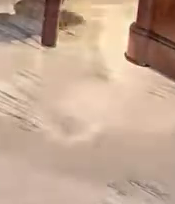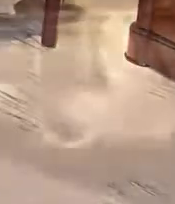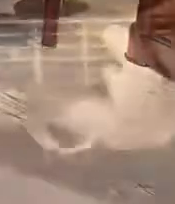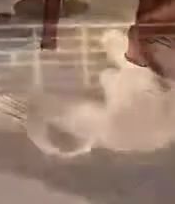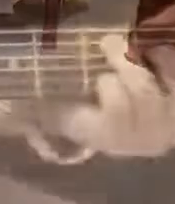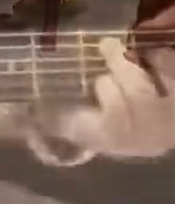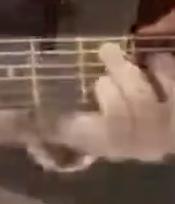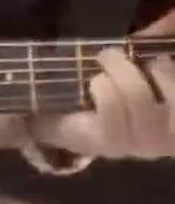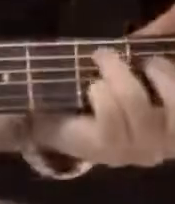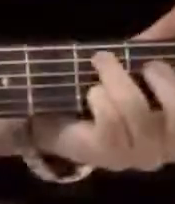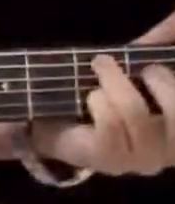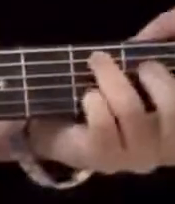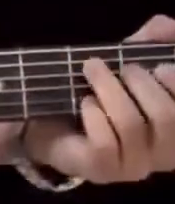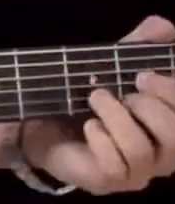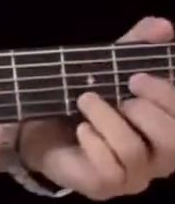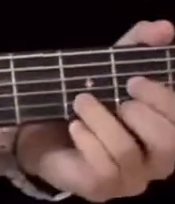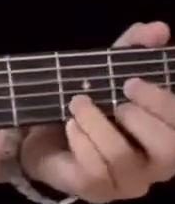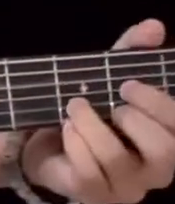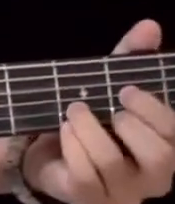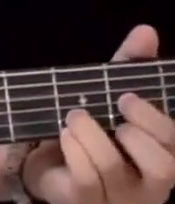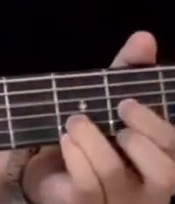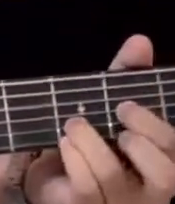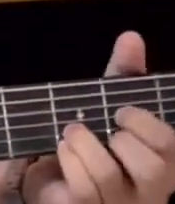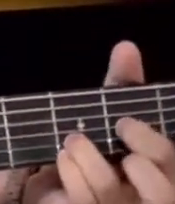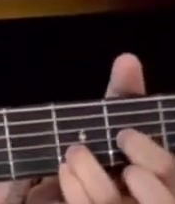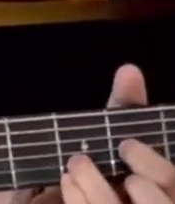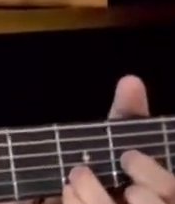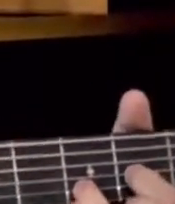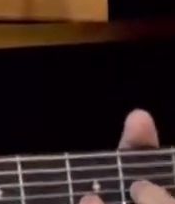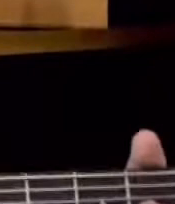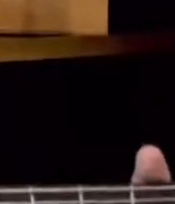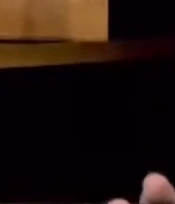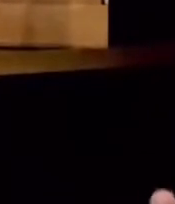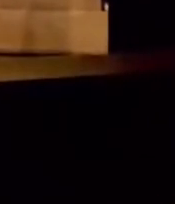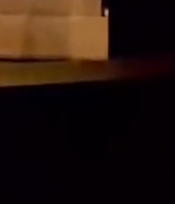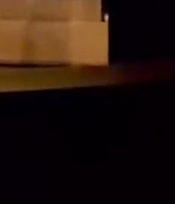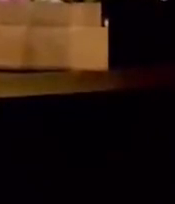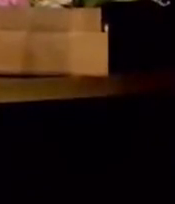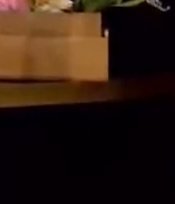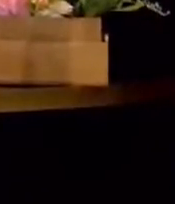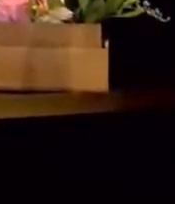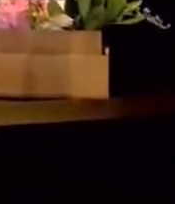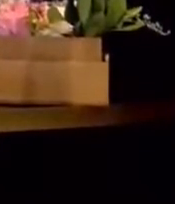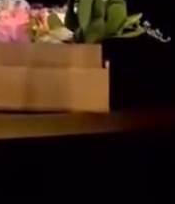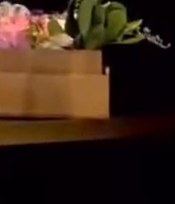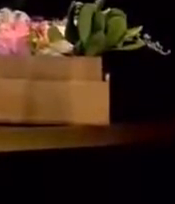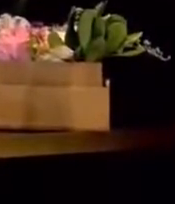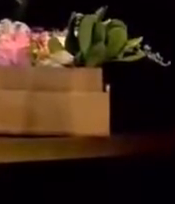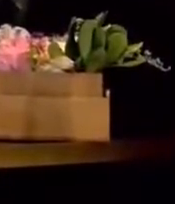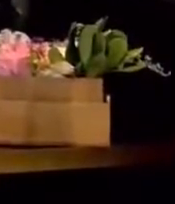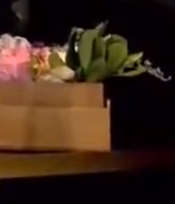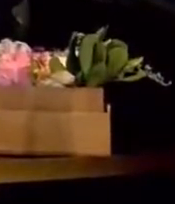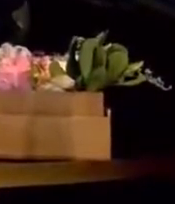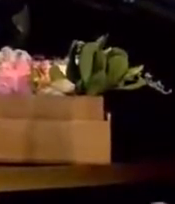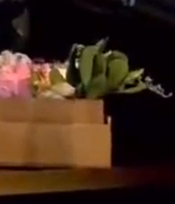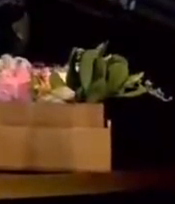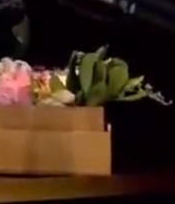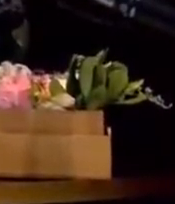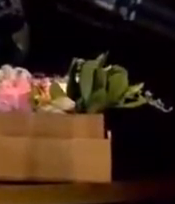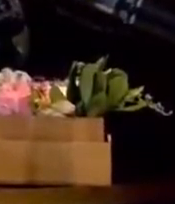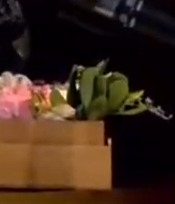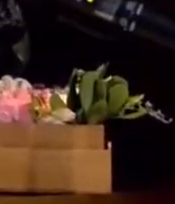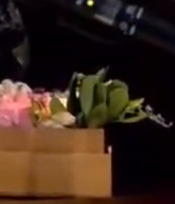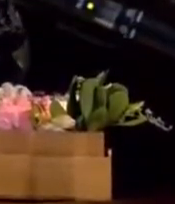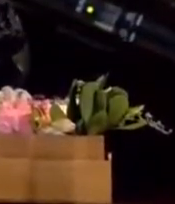A ti mi fiel querubín, a ti te dedico mis versos,